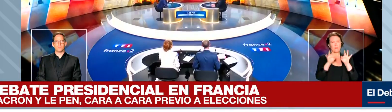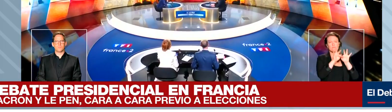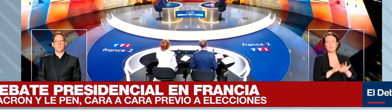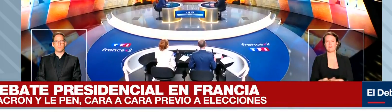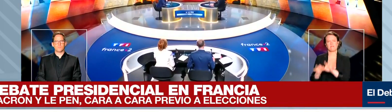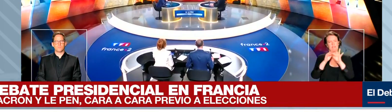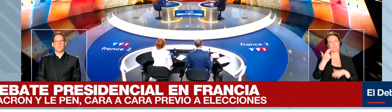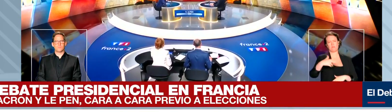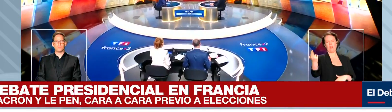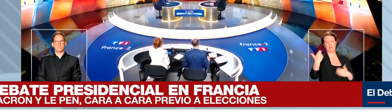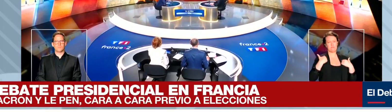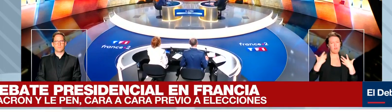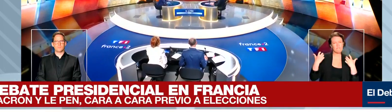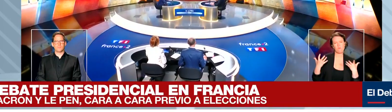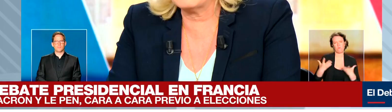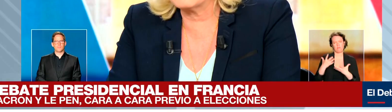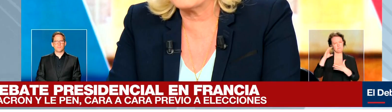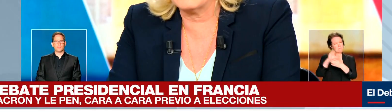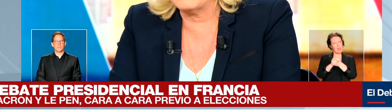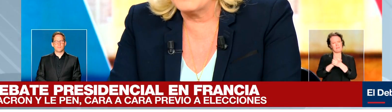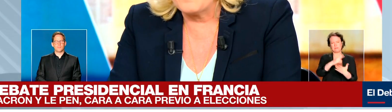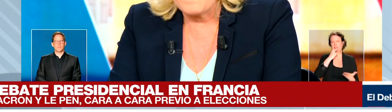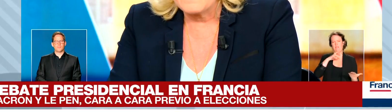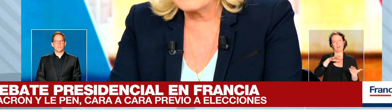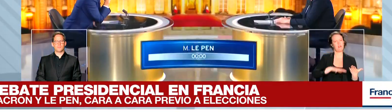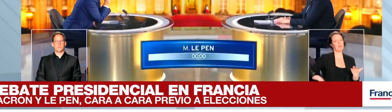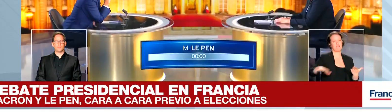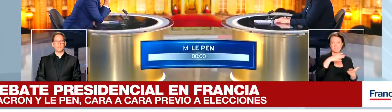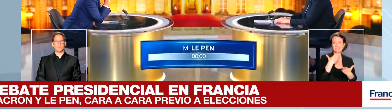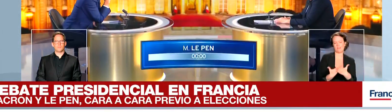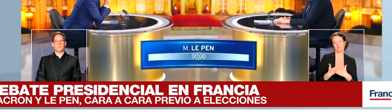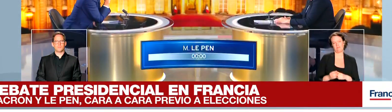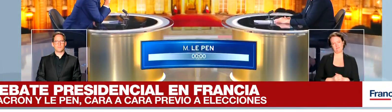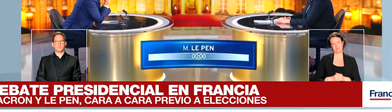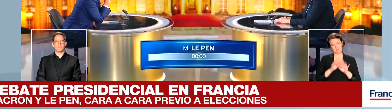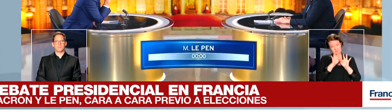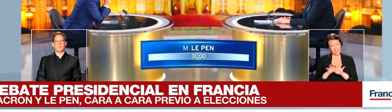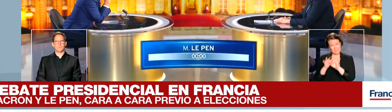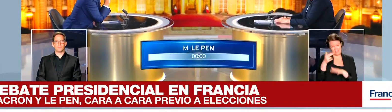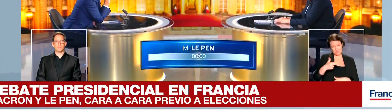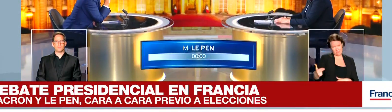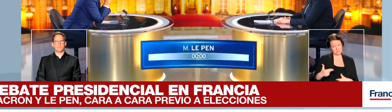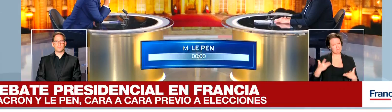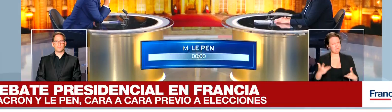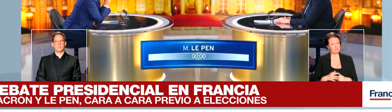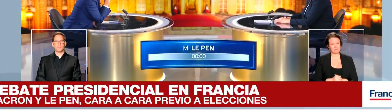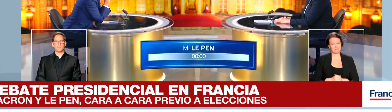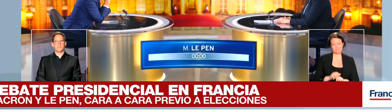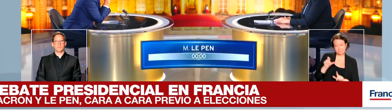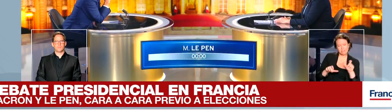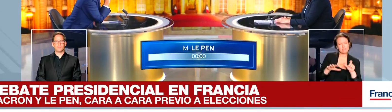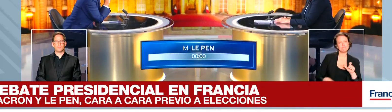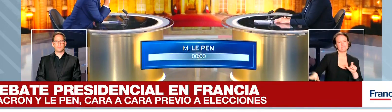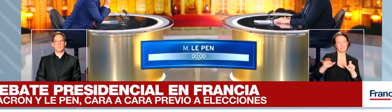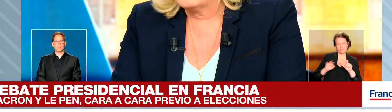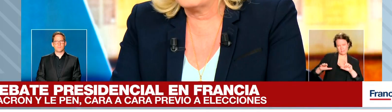Seré la presidenta de la paz civil. La fraternidad nacional es la que une a los franceses y la